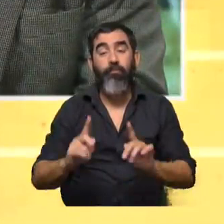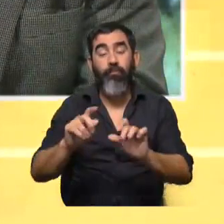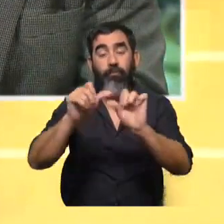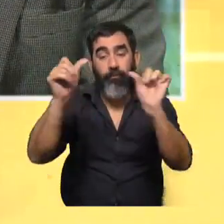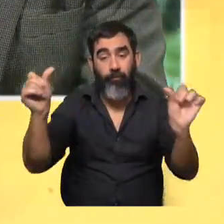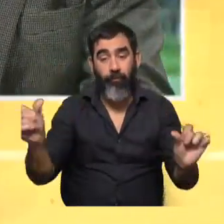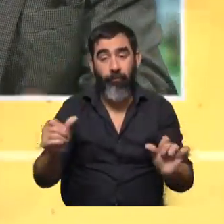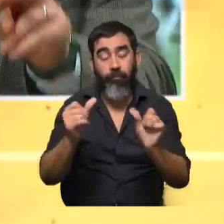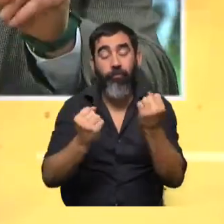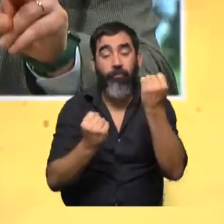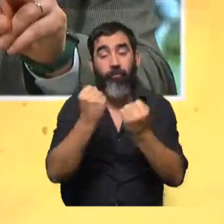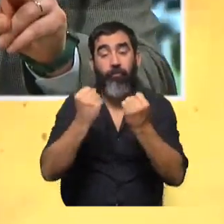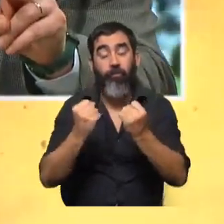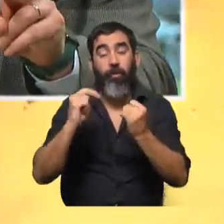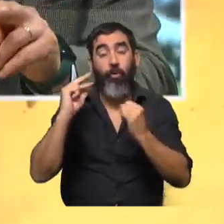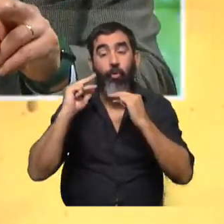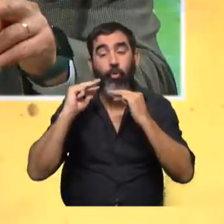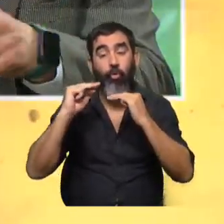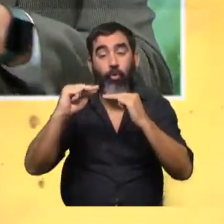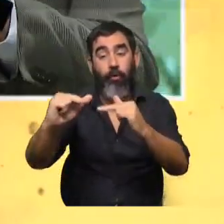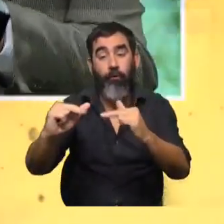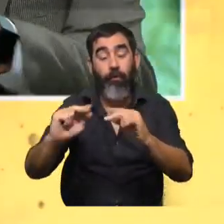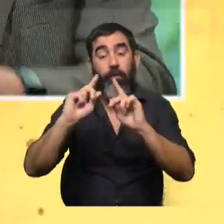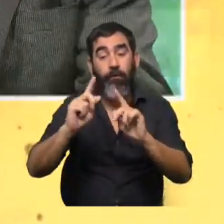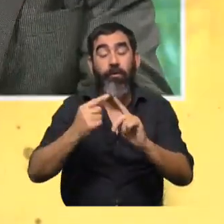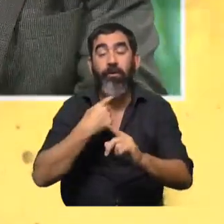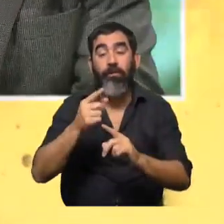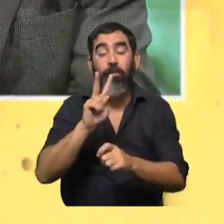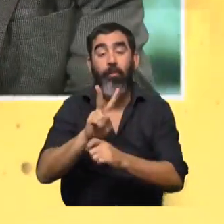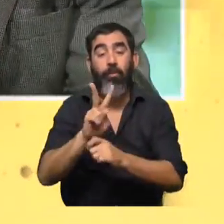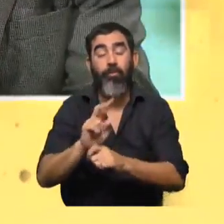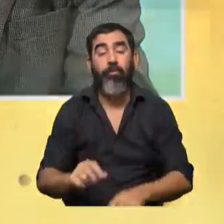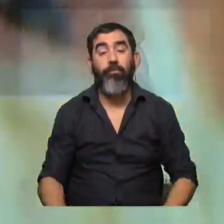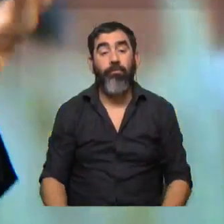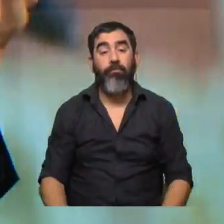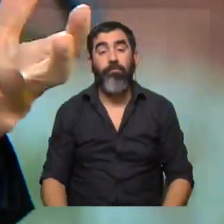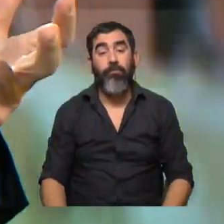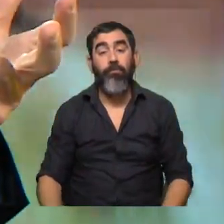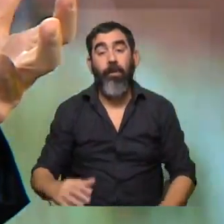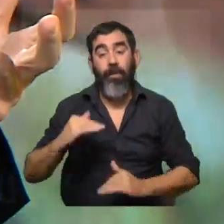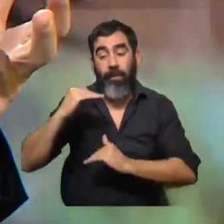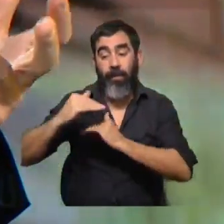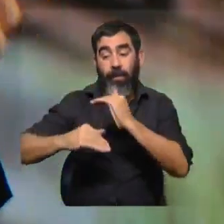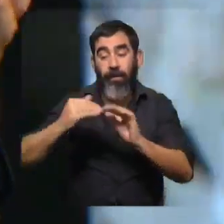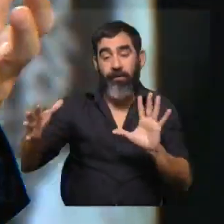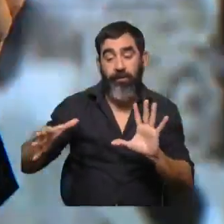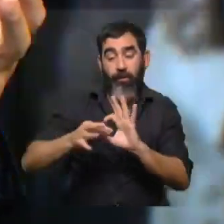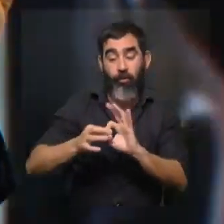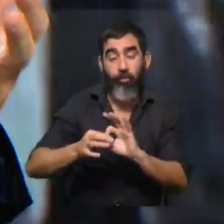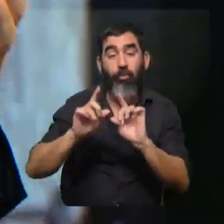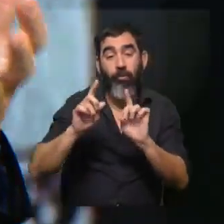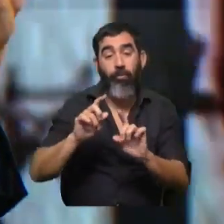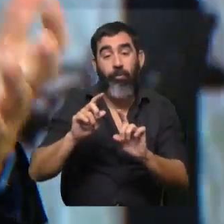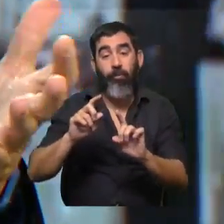actividades económicas sostenibles y que también contribuyan a esta protección, ¿no? Que haya un desarrollo asociado a